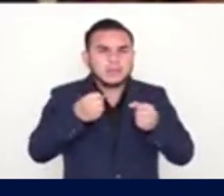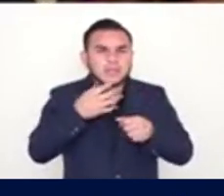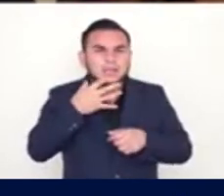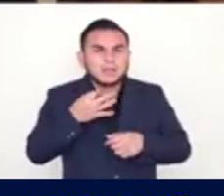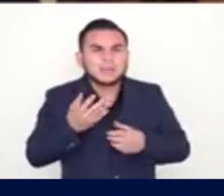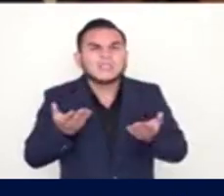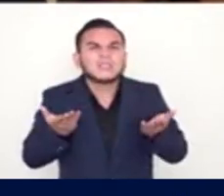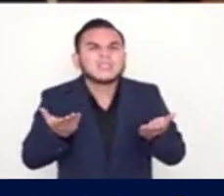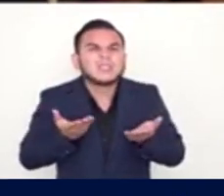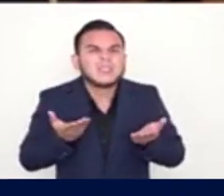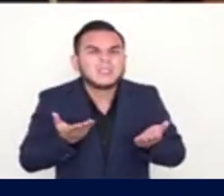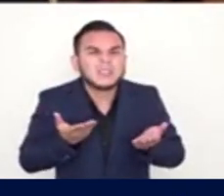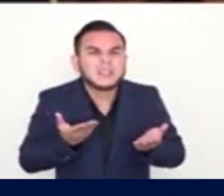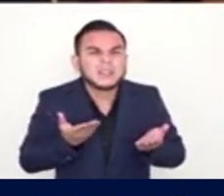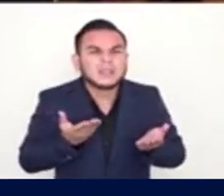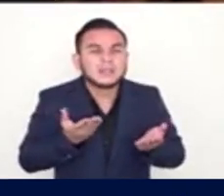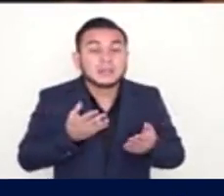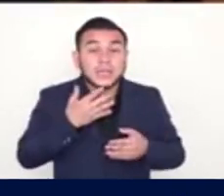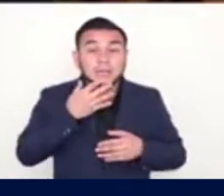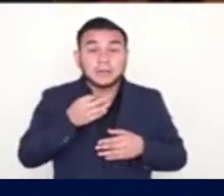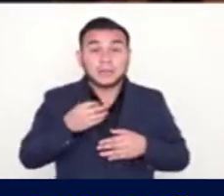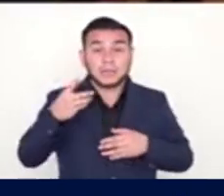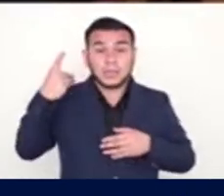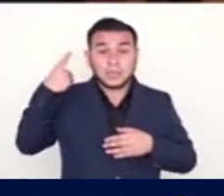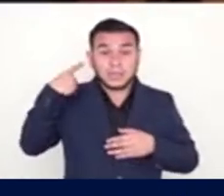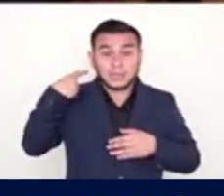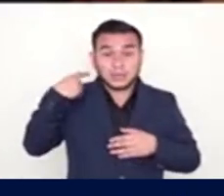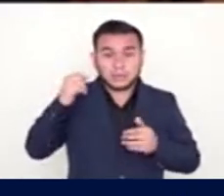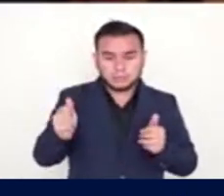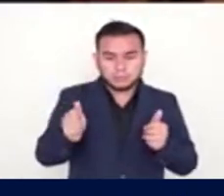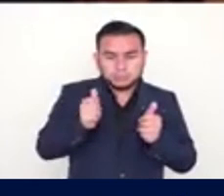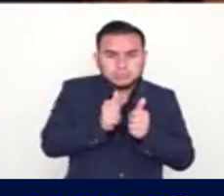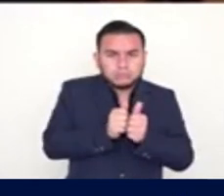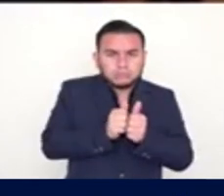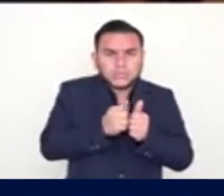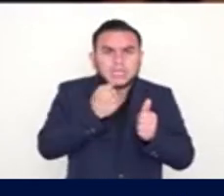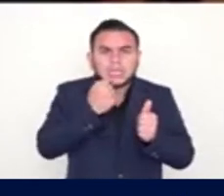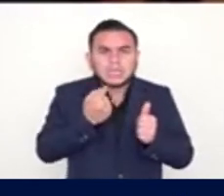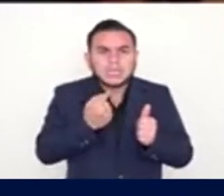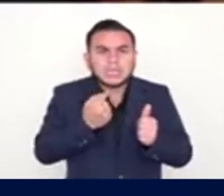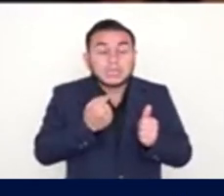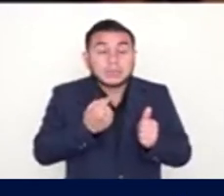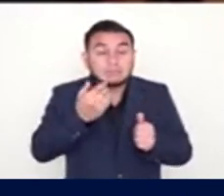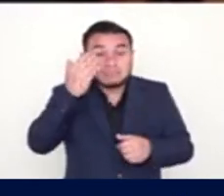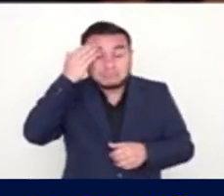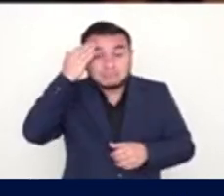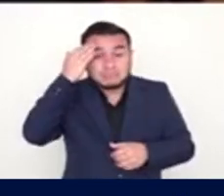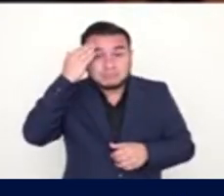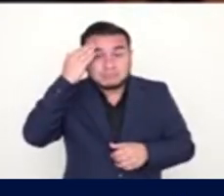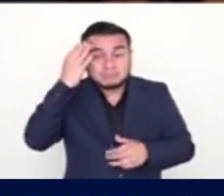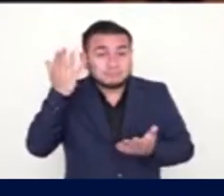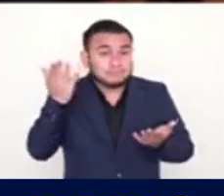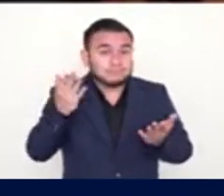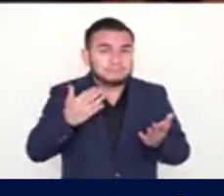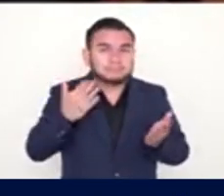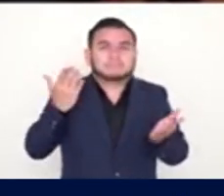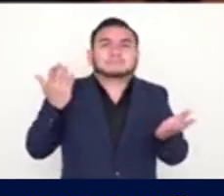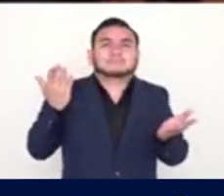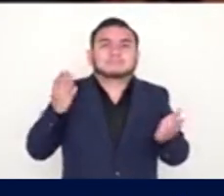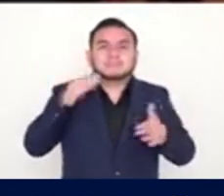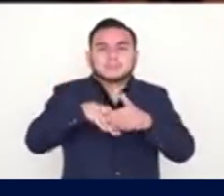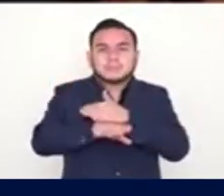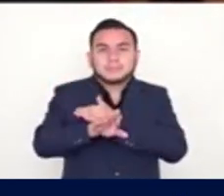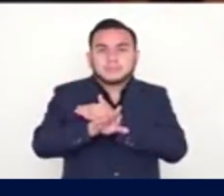¿qué hacía el director de centros penales acompañado del director de tejido social, que no sé por qué tiene que